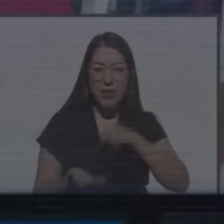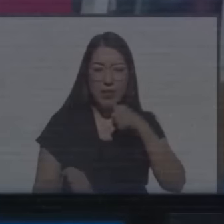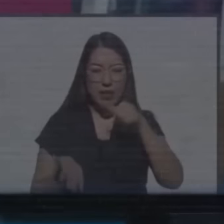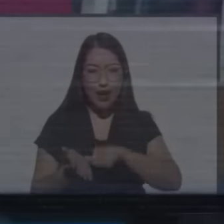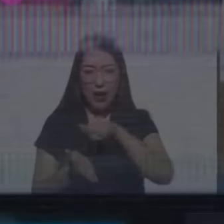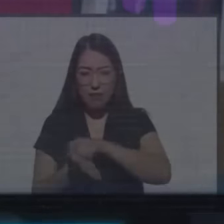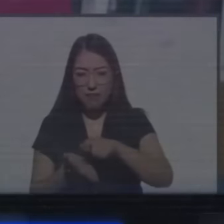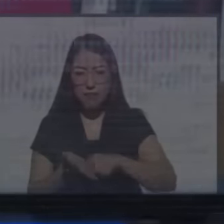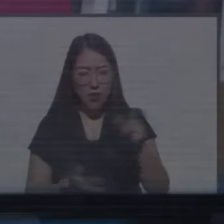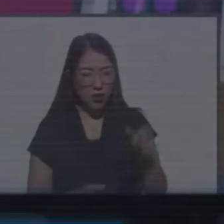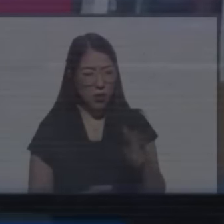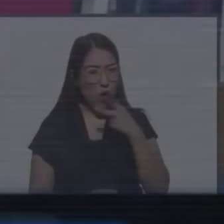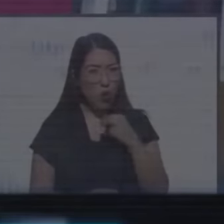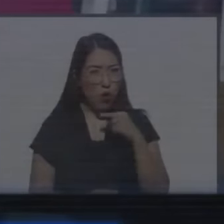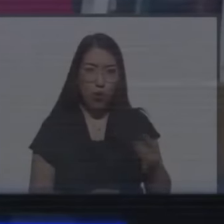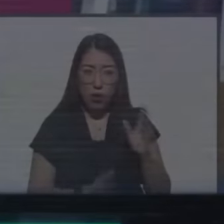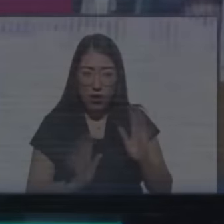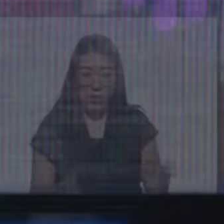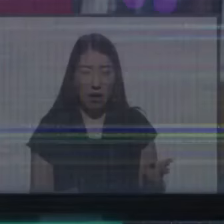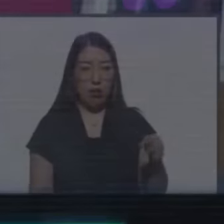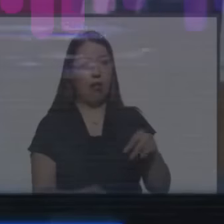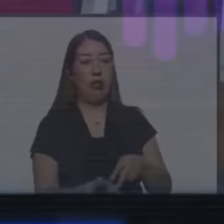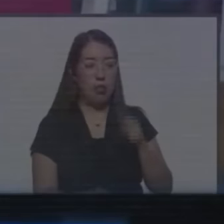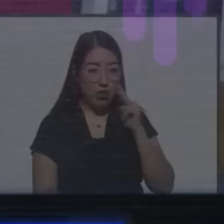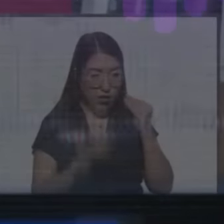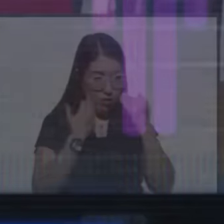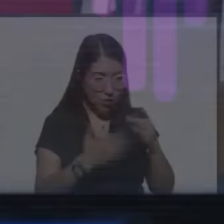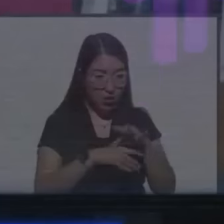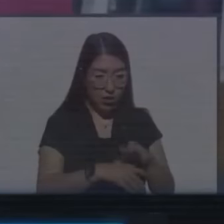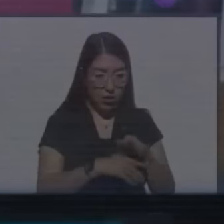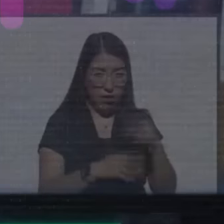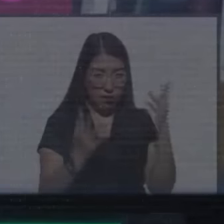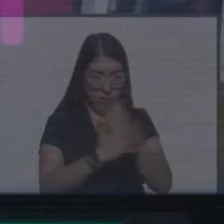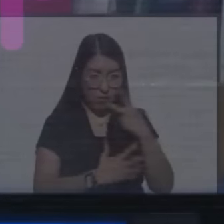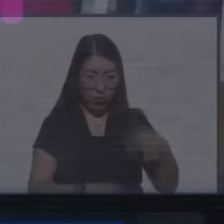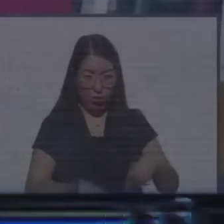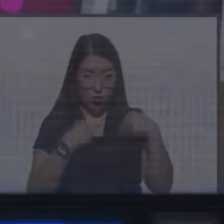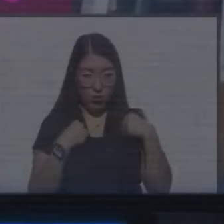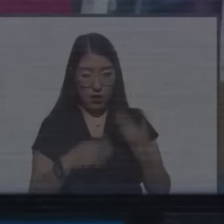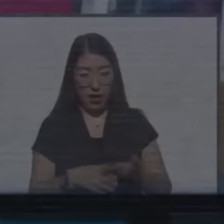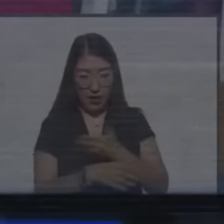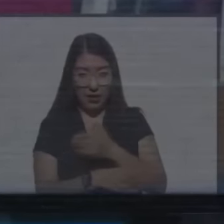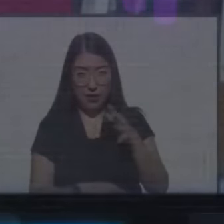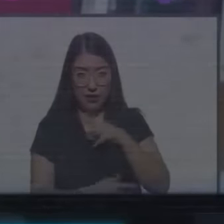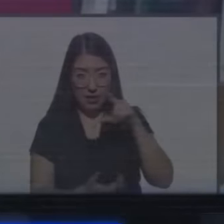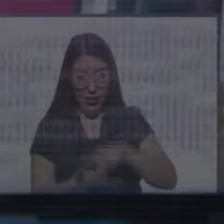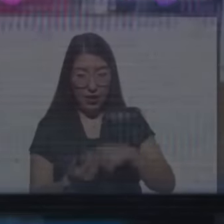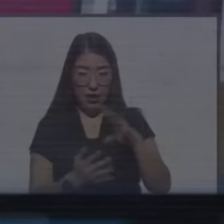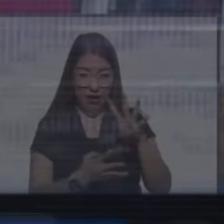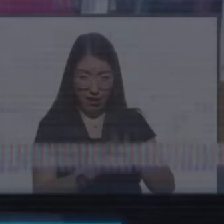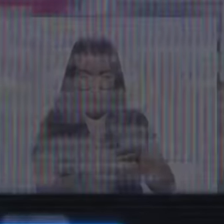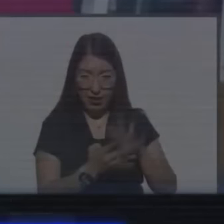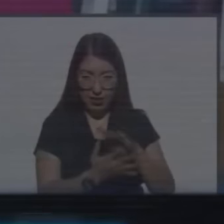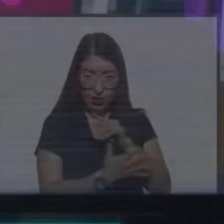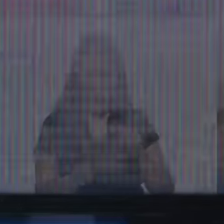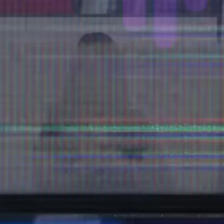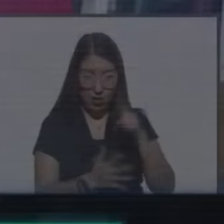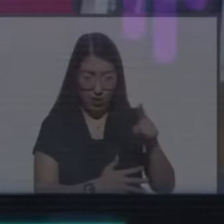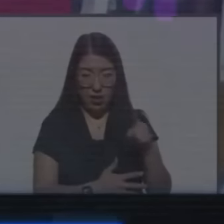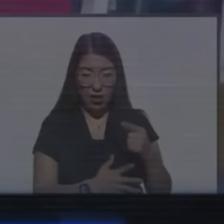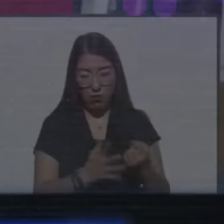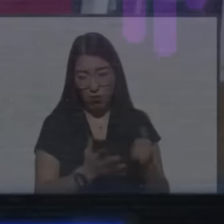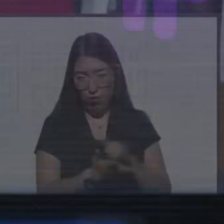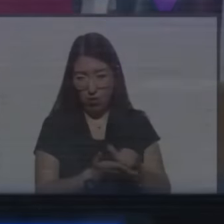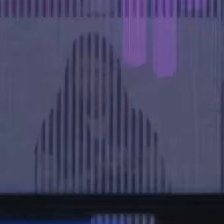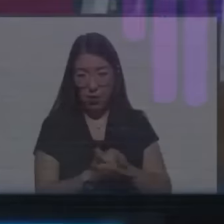un tipo que ya está pisando una realidad alterna que se creó dentro de la cárcel allí en Nueva York. Por